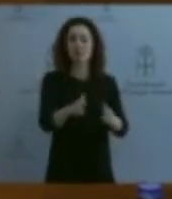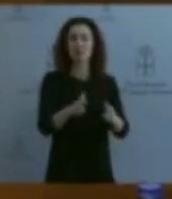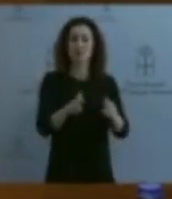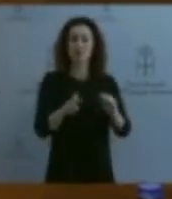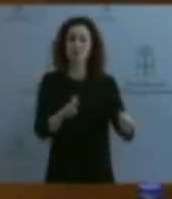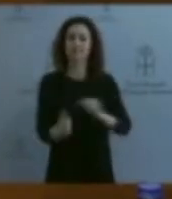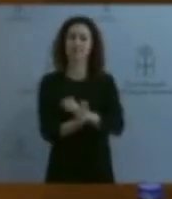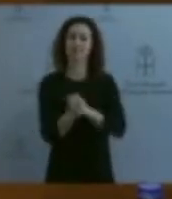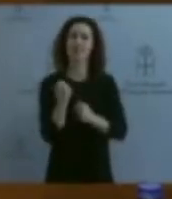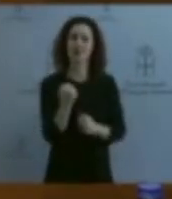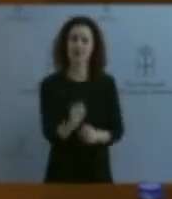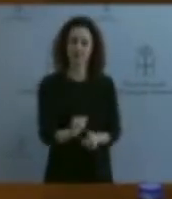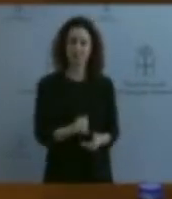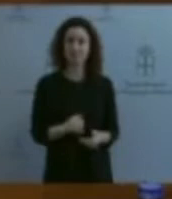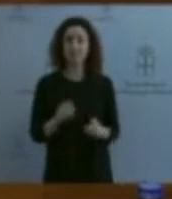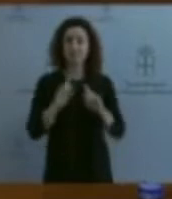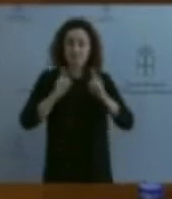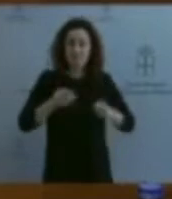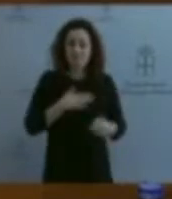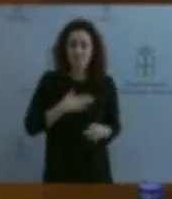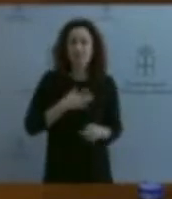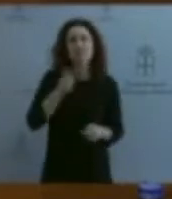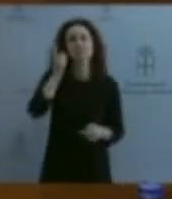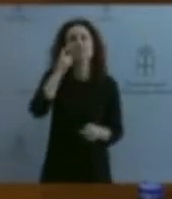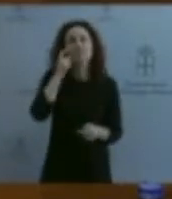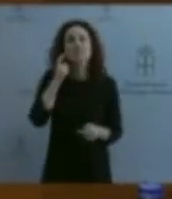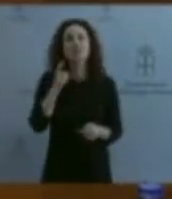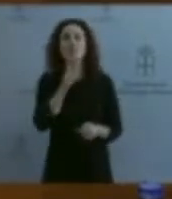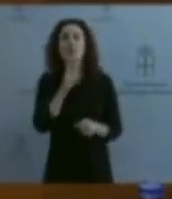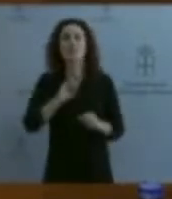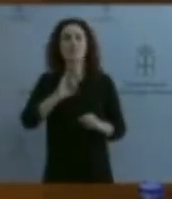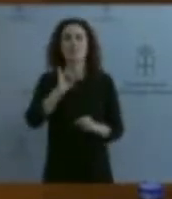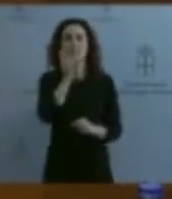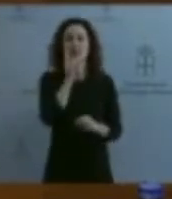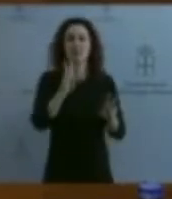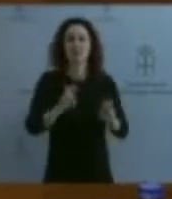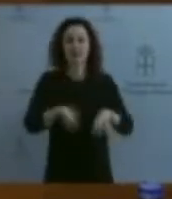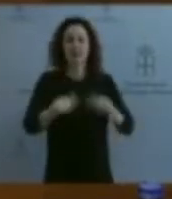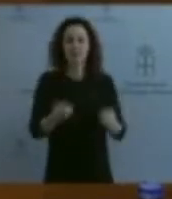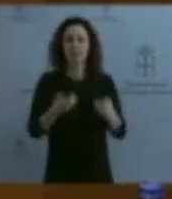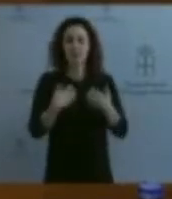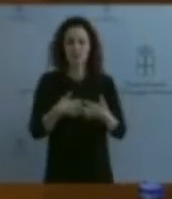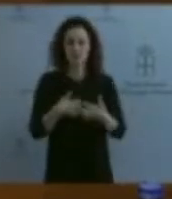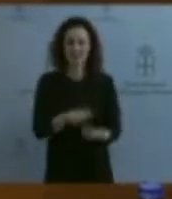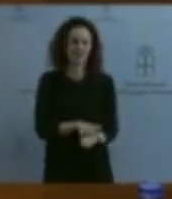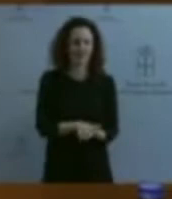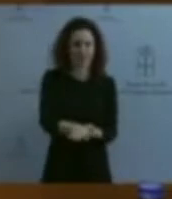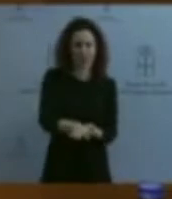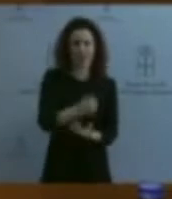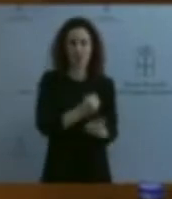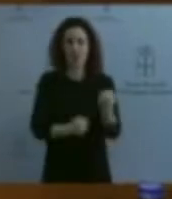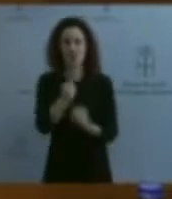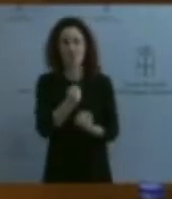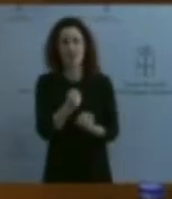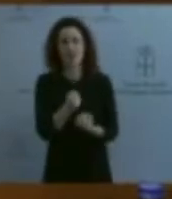bien sabido que la mal llamada reconversión industrial arrasó con nuestra economía y con el modo de vida de decenas de miles de personas. Un declive